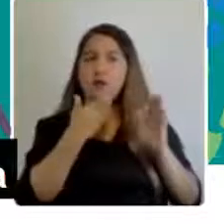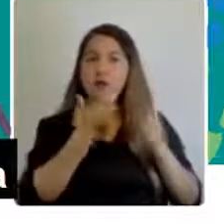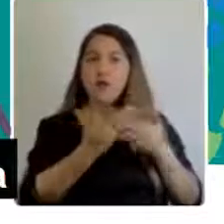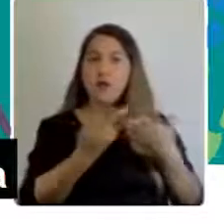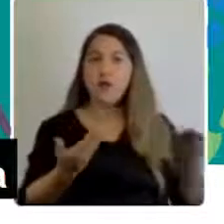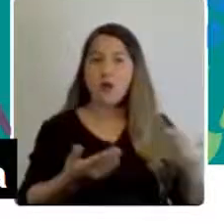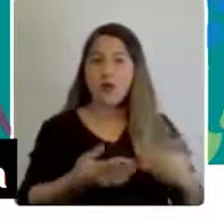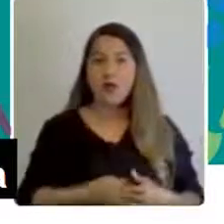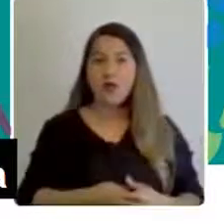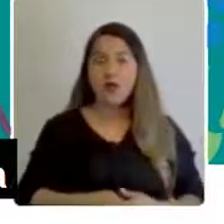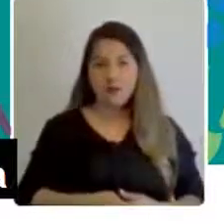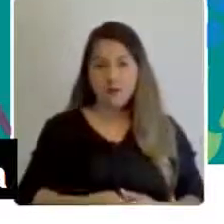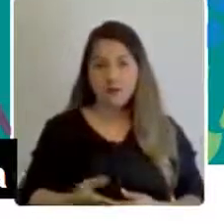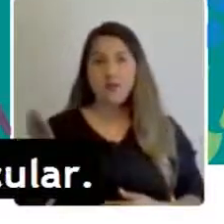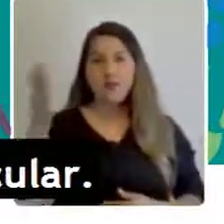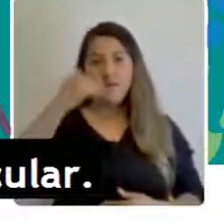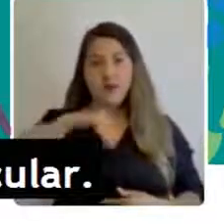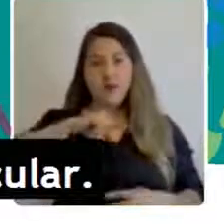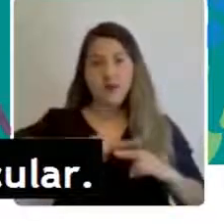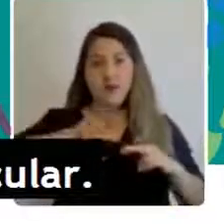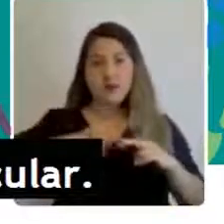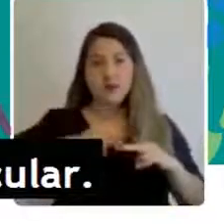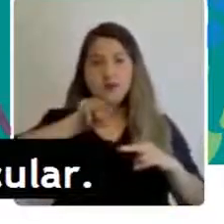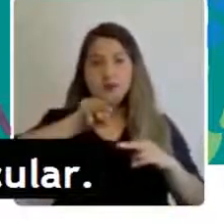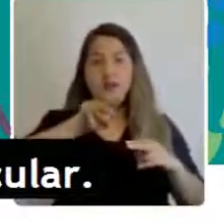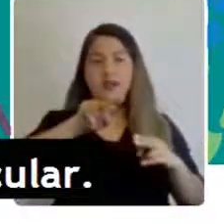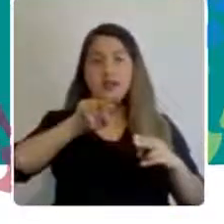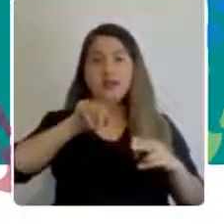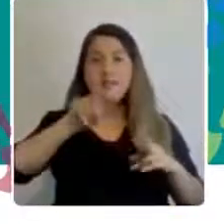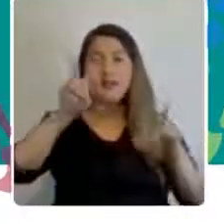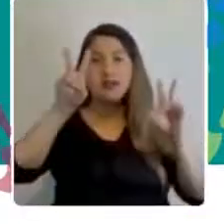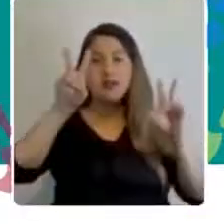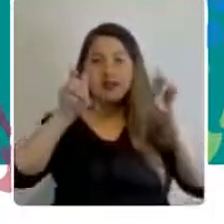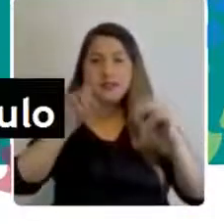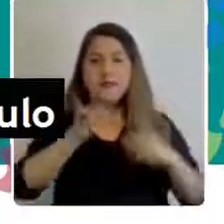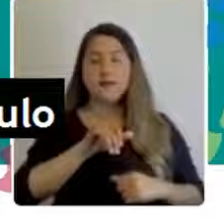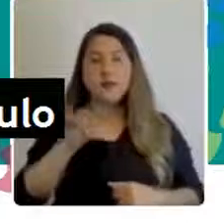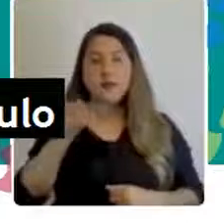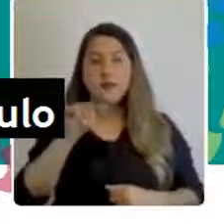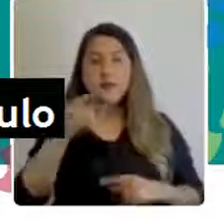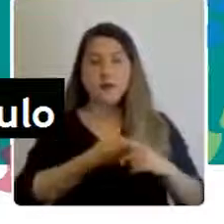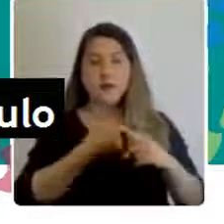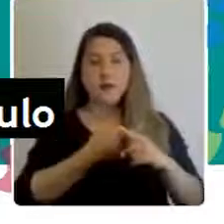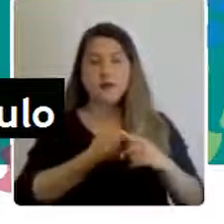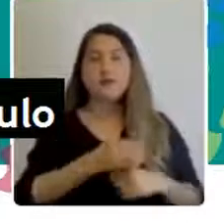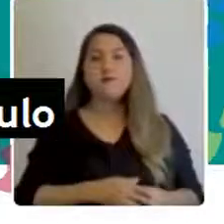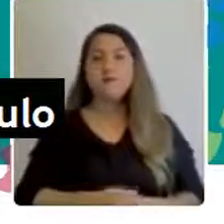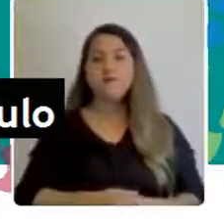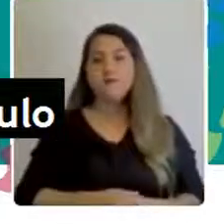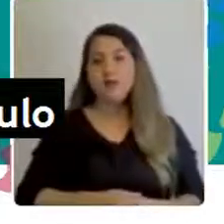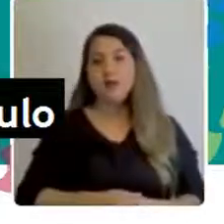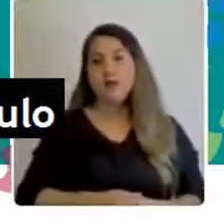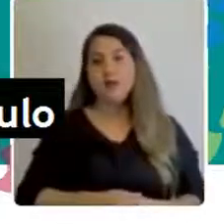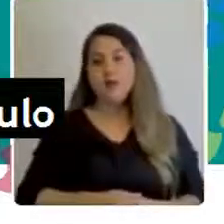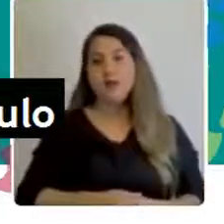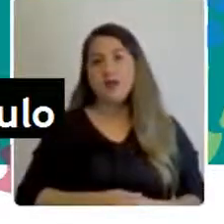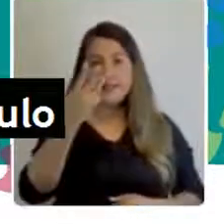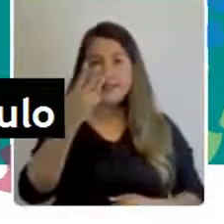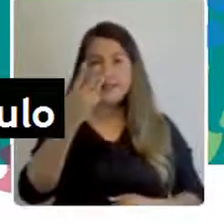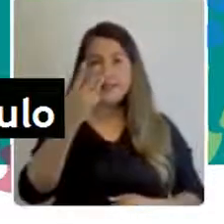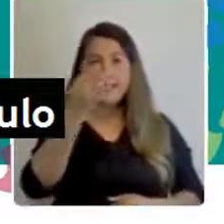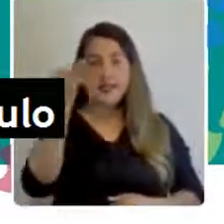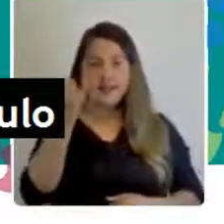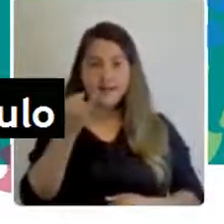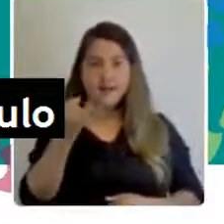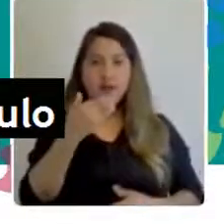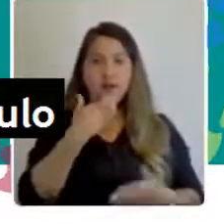Sí, vamos a resolver ese tema ahí, vamos a comunicarnos con Domenica en particular. Vamos a tener en nuestro tercer capítulo